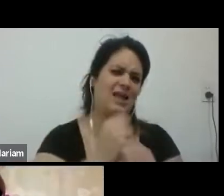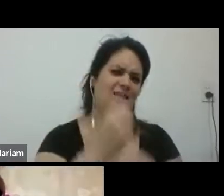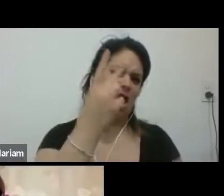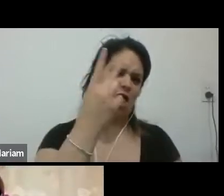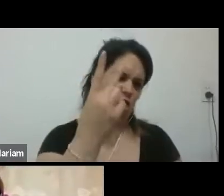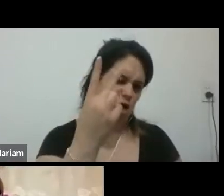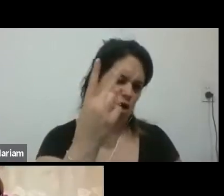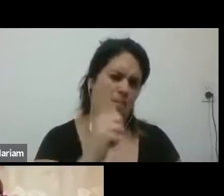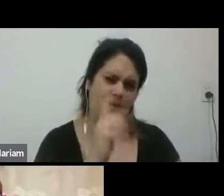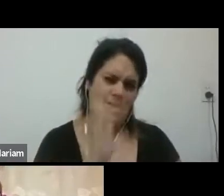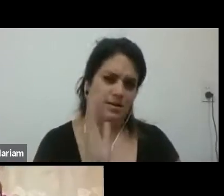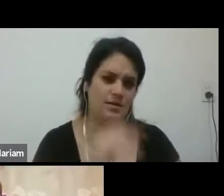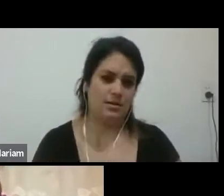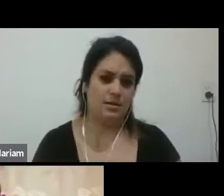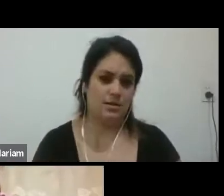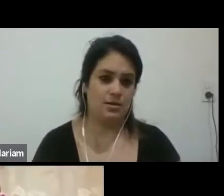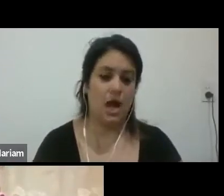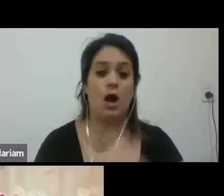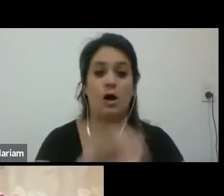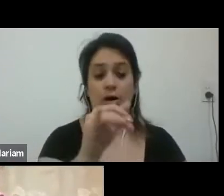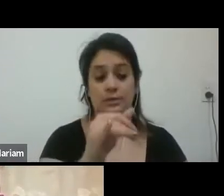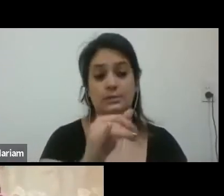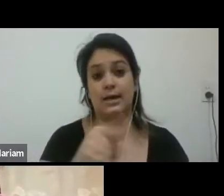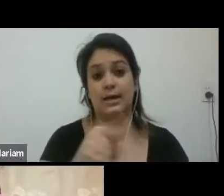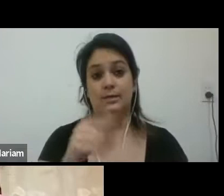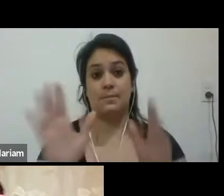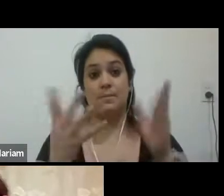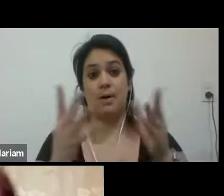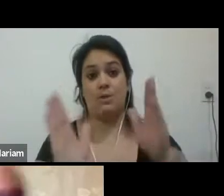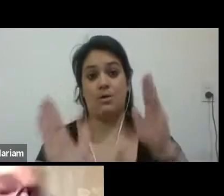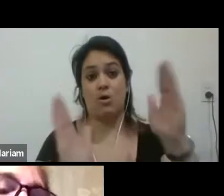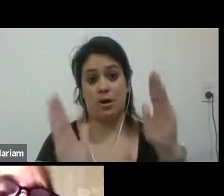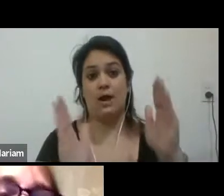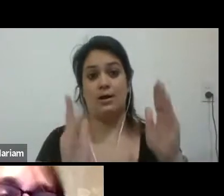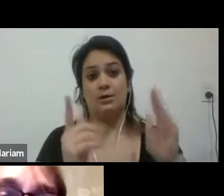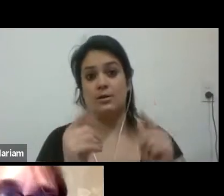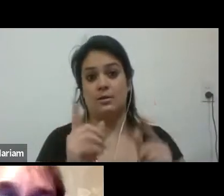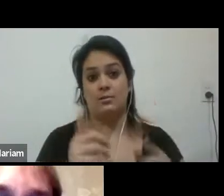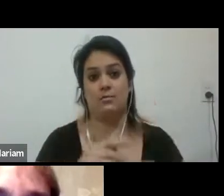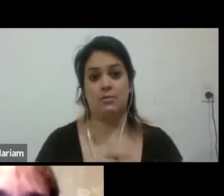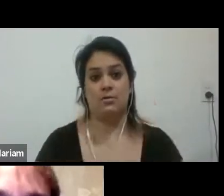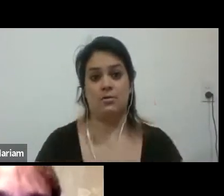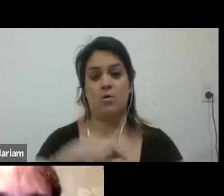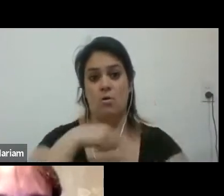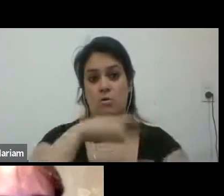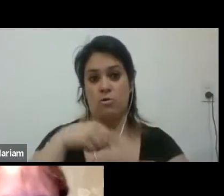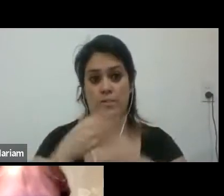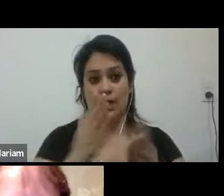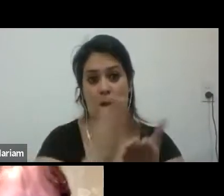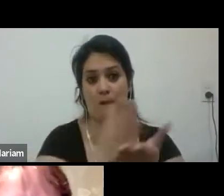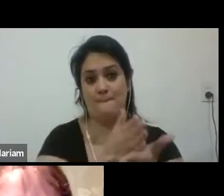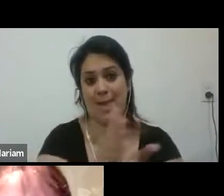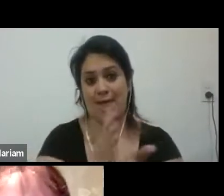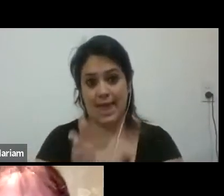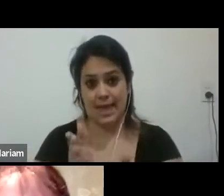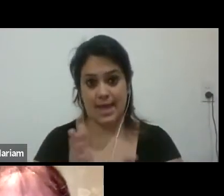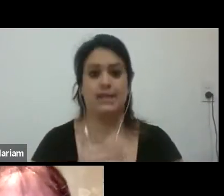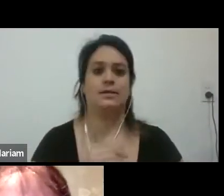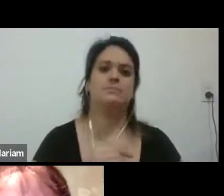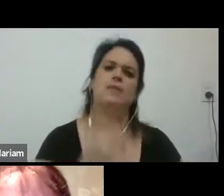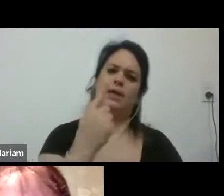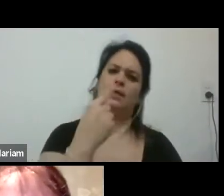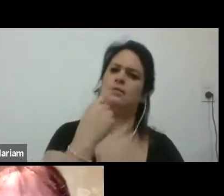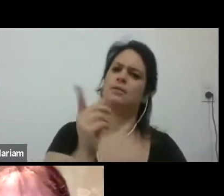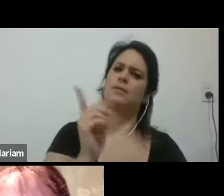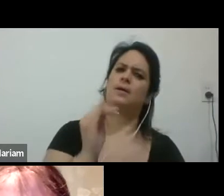sin caminos efectivamente es el rango en el que se van a estar ajustando cada una de las materias leandro estabas